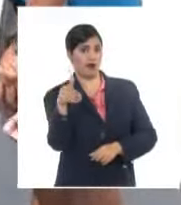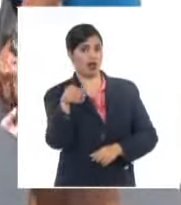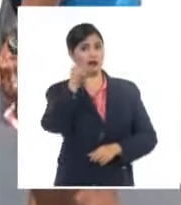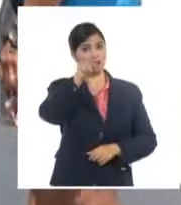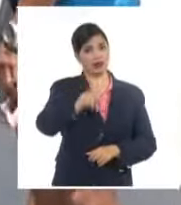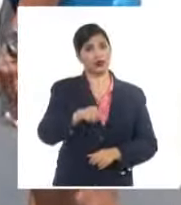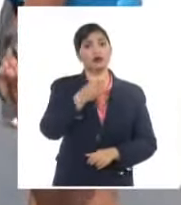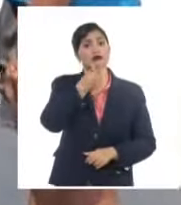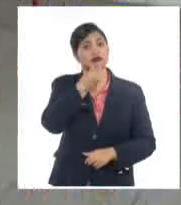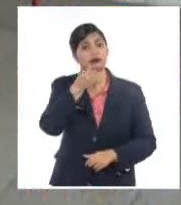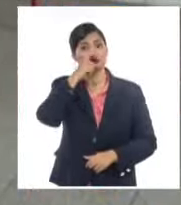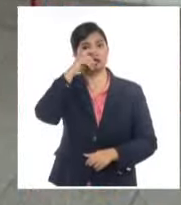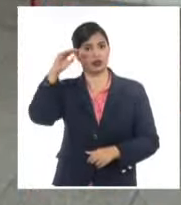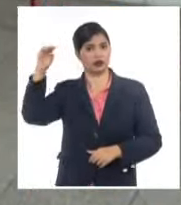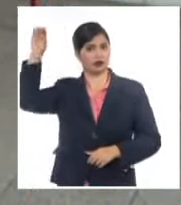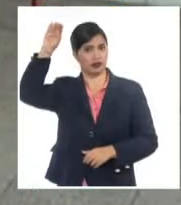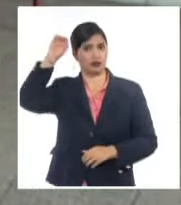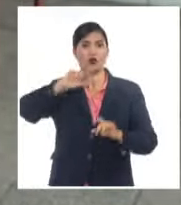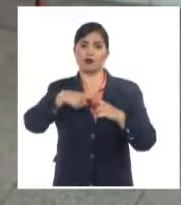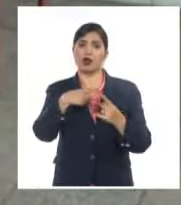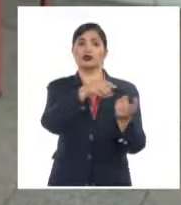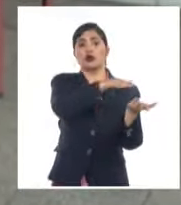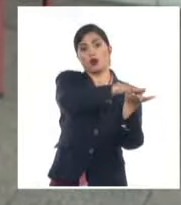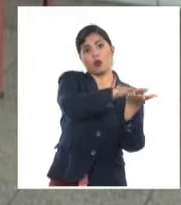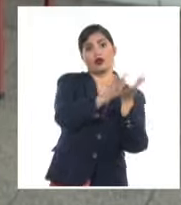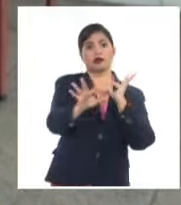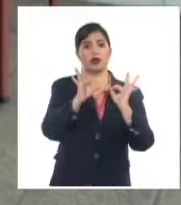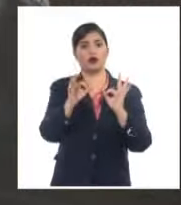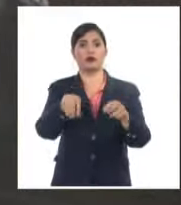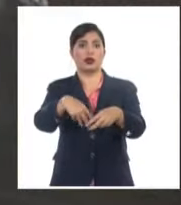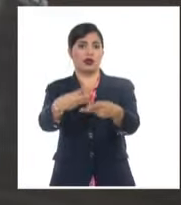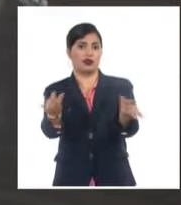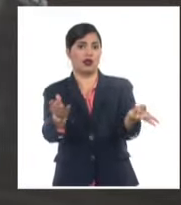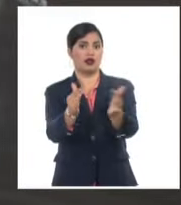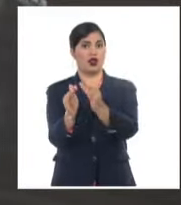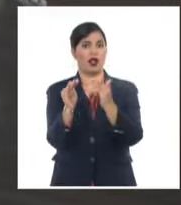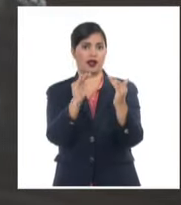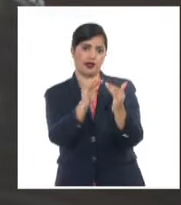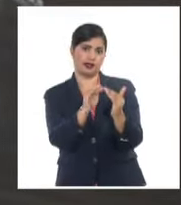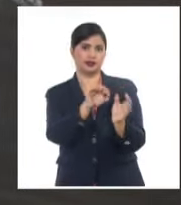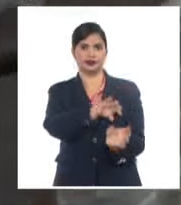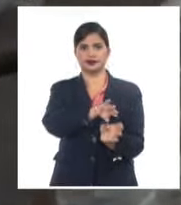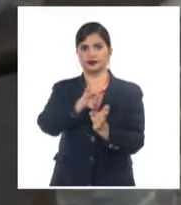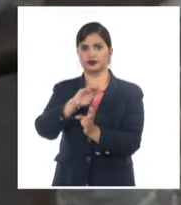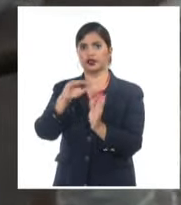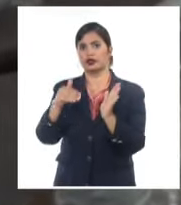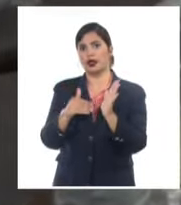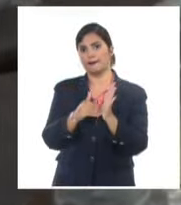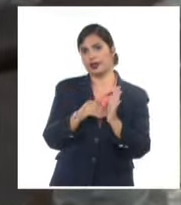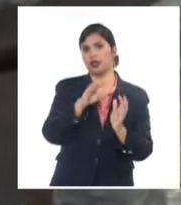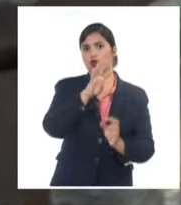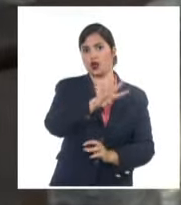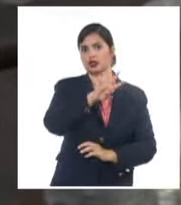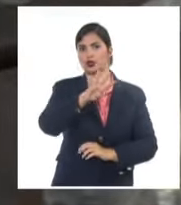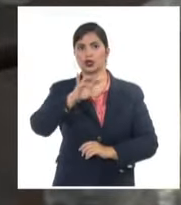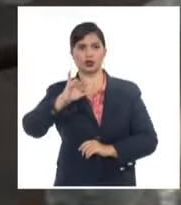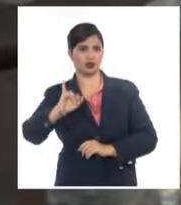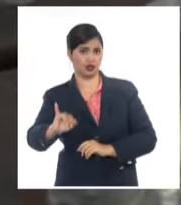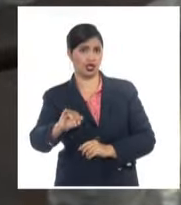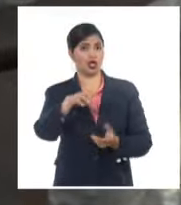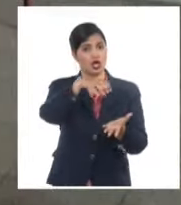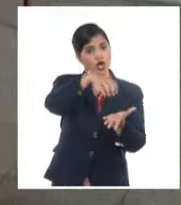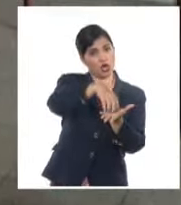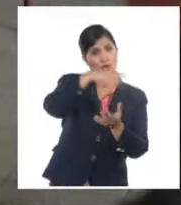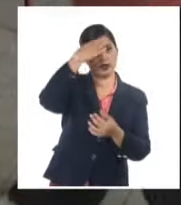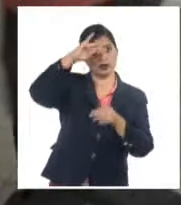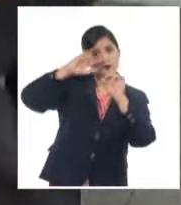como el almacenamiento de alimentos para llevar hacia los hogares. Se prevé que los 1.446 centros de este tipo que beneficien en el país